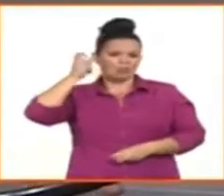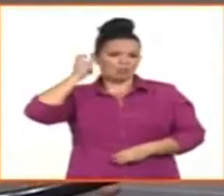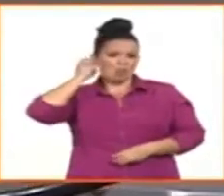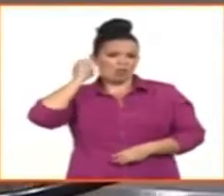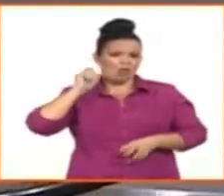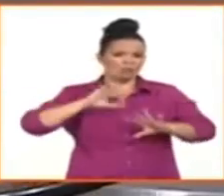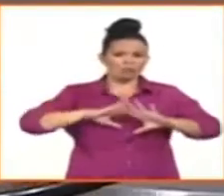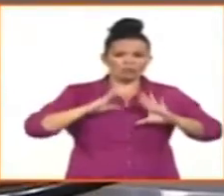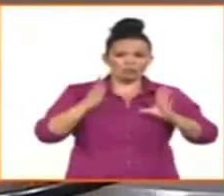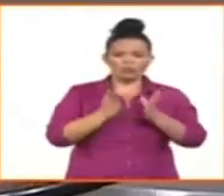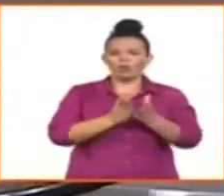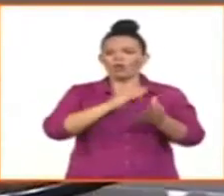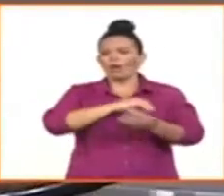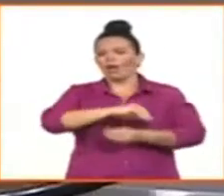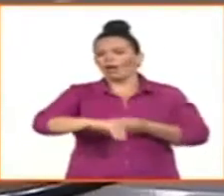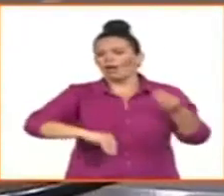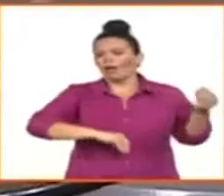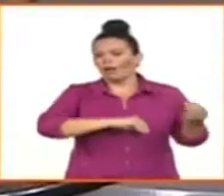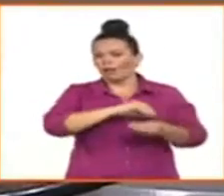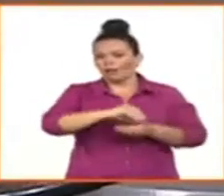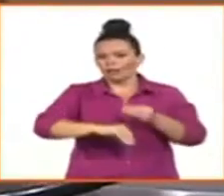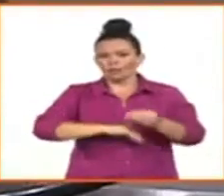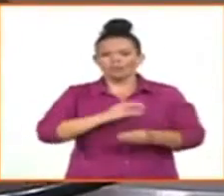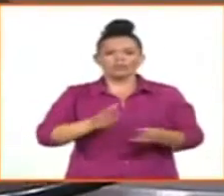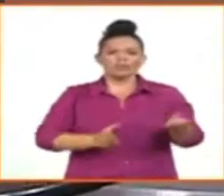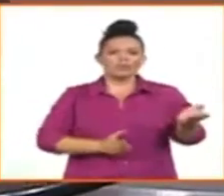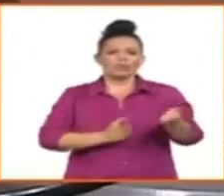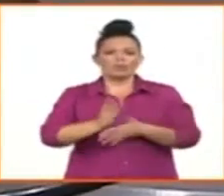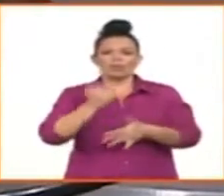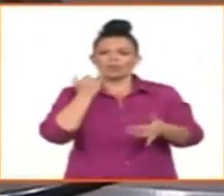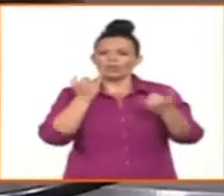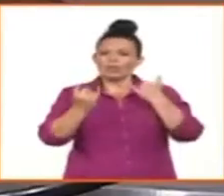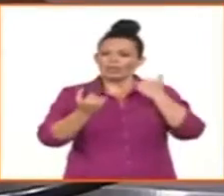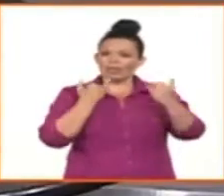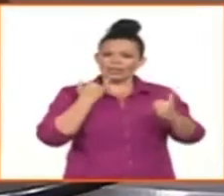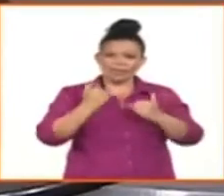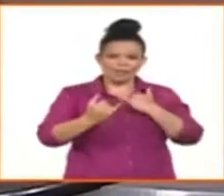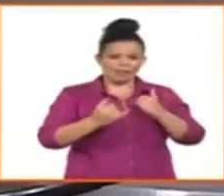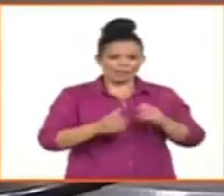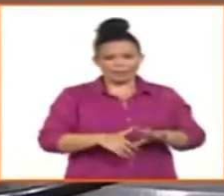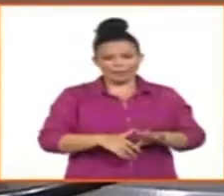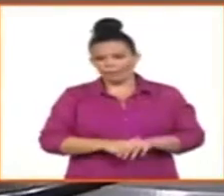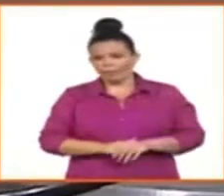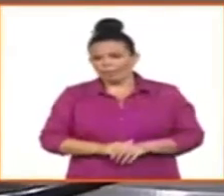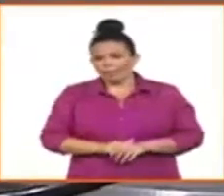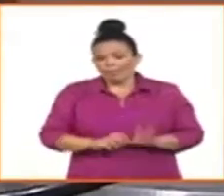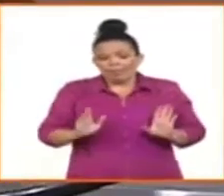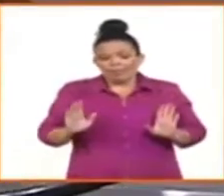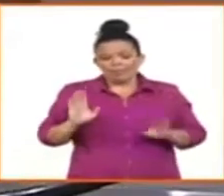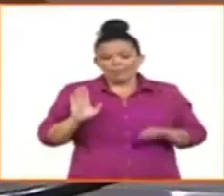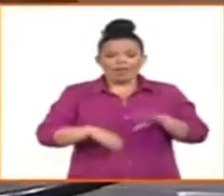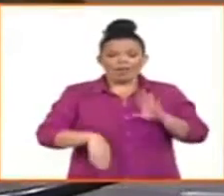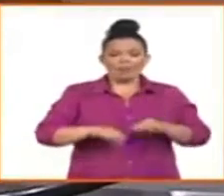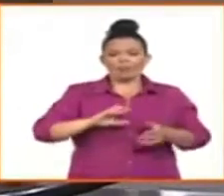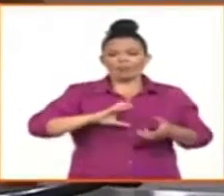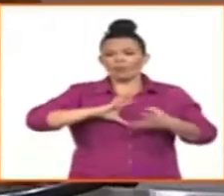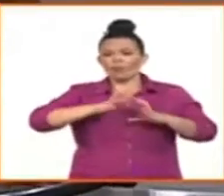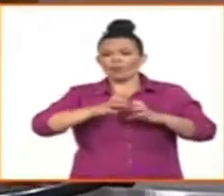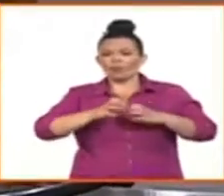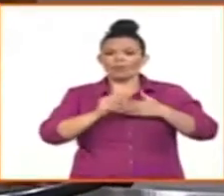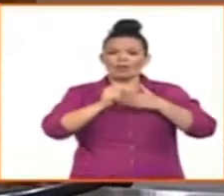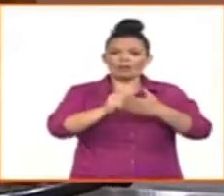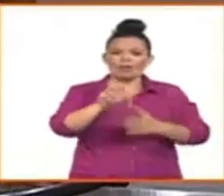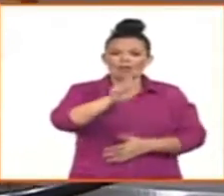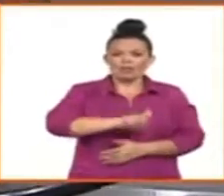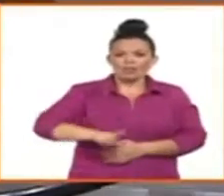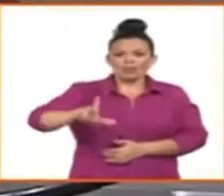y han respondido por supuesto a los intereses de las clases dominantes de diseñan el mandato social de cómo se expresa a